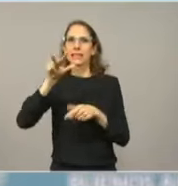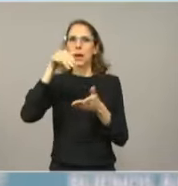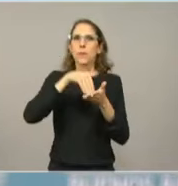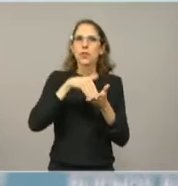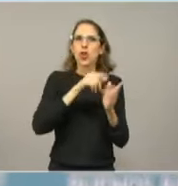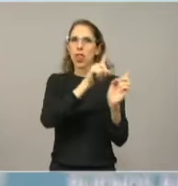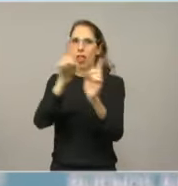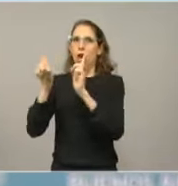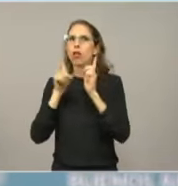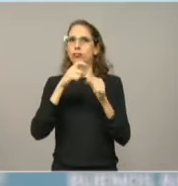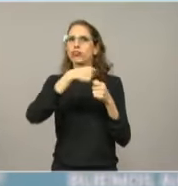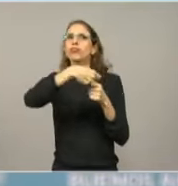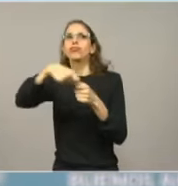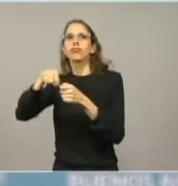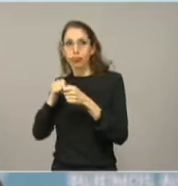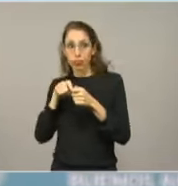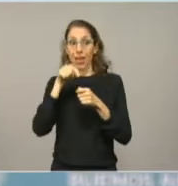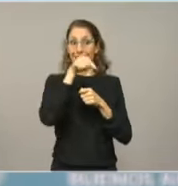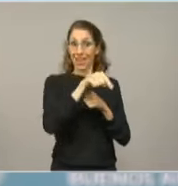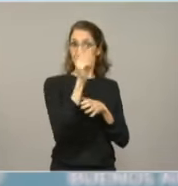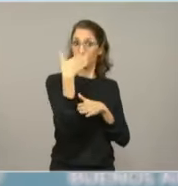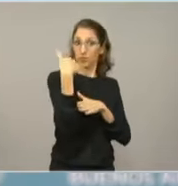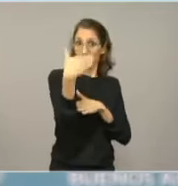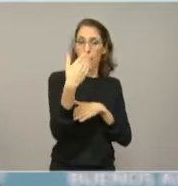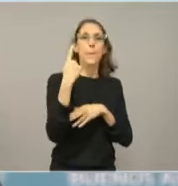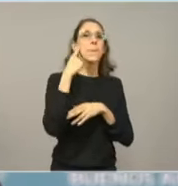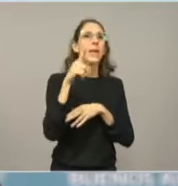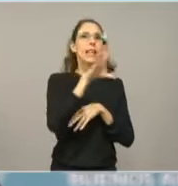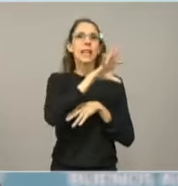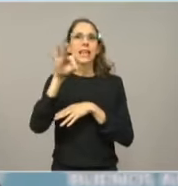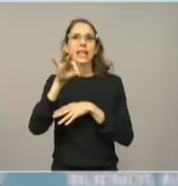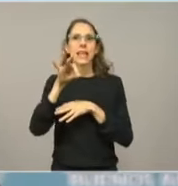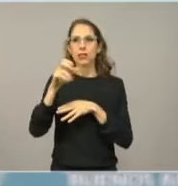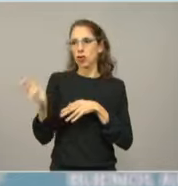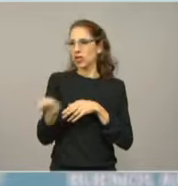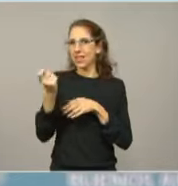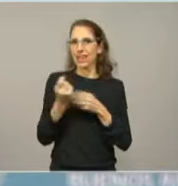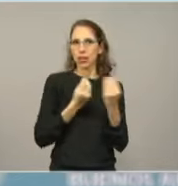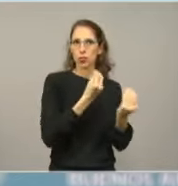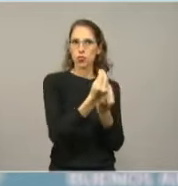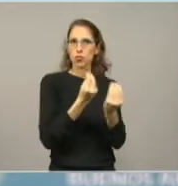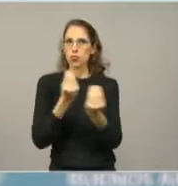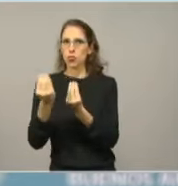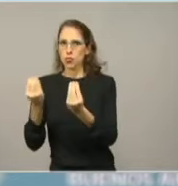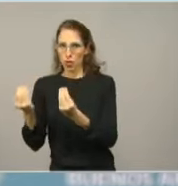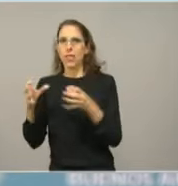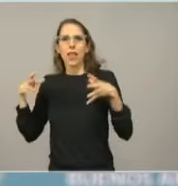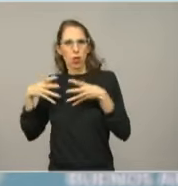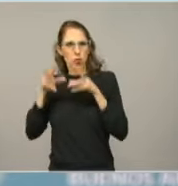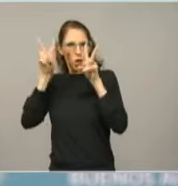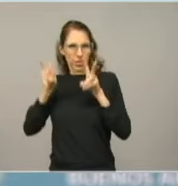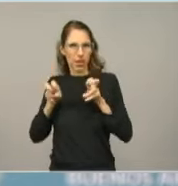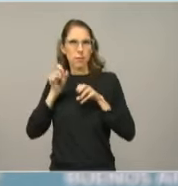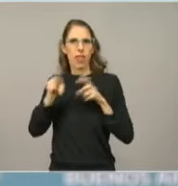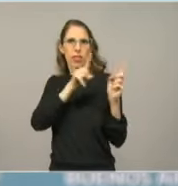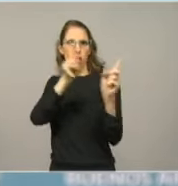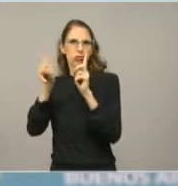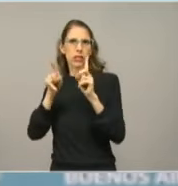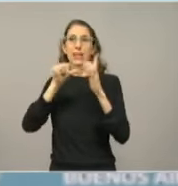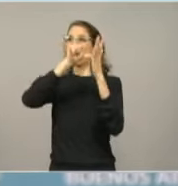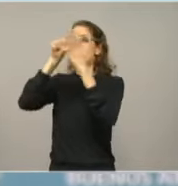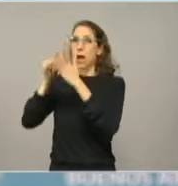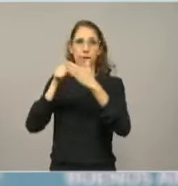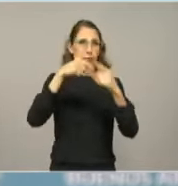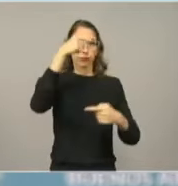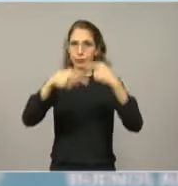Y en este evento van a participar 1500 representantes sindicales del sector docente e de todo el mundo de